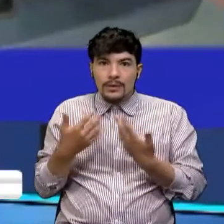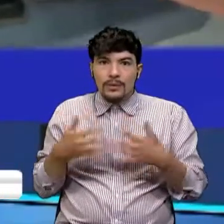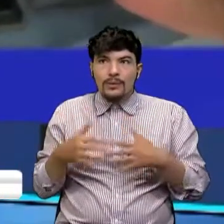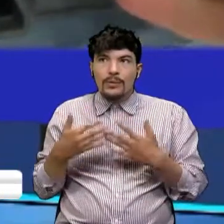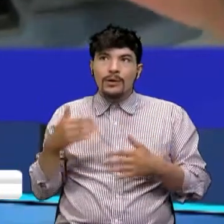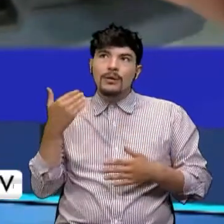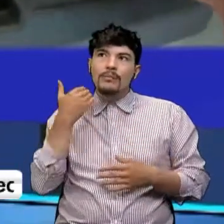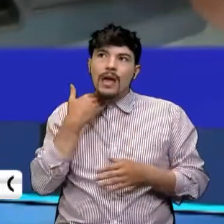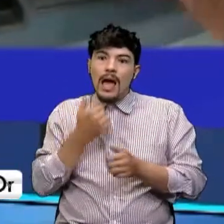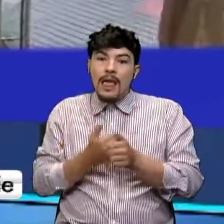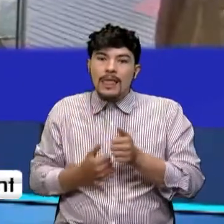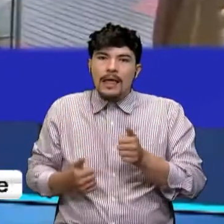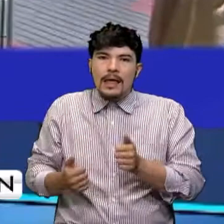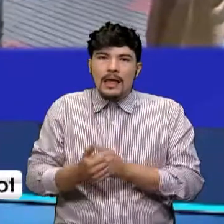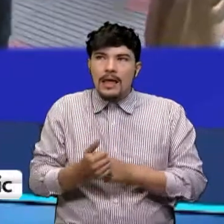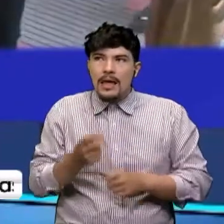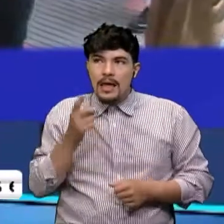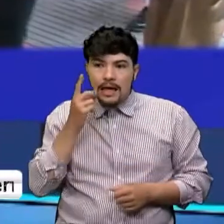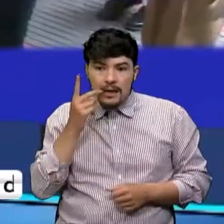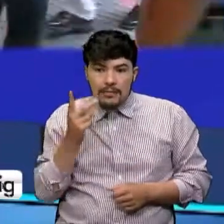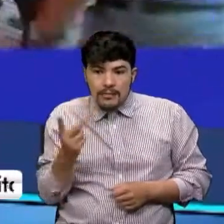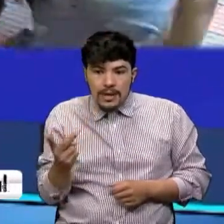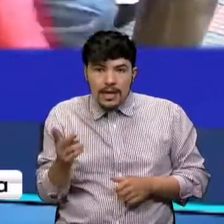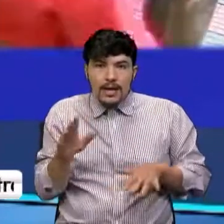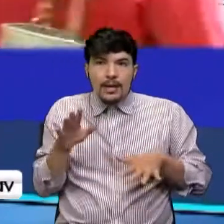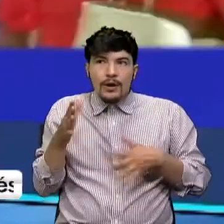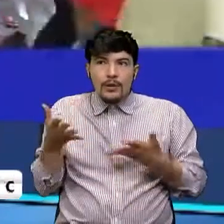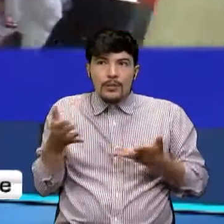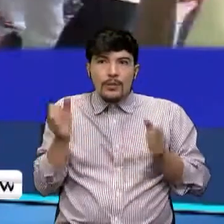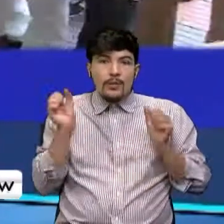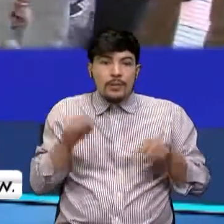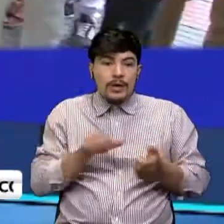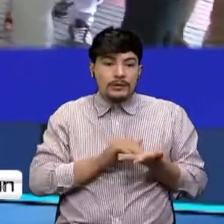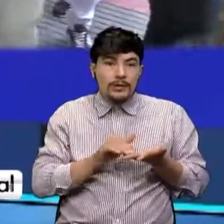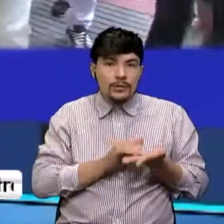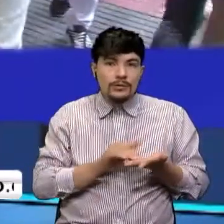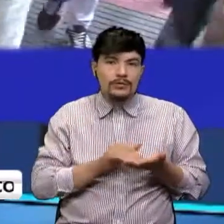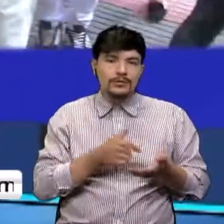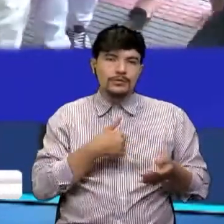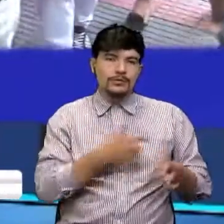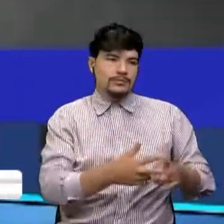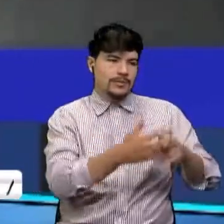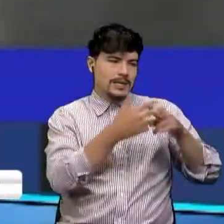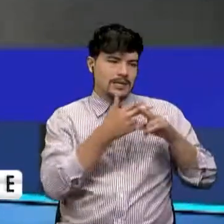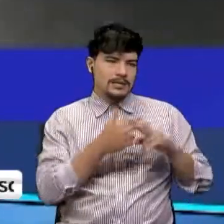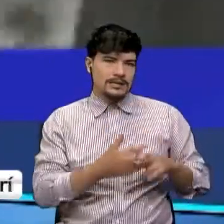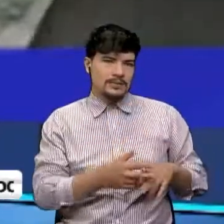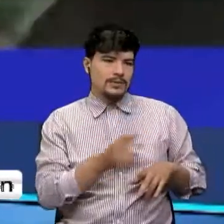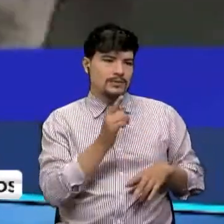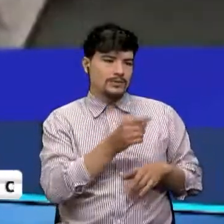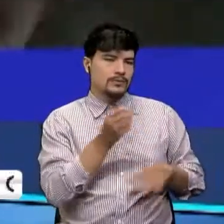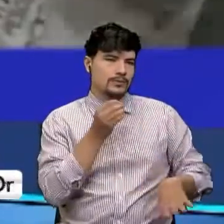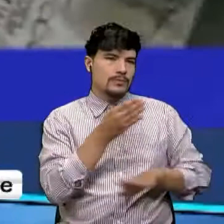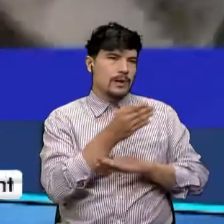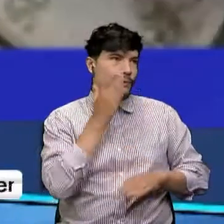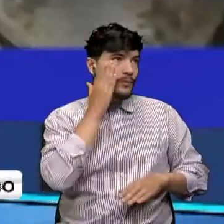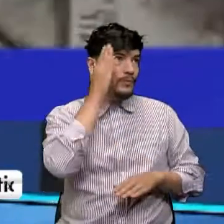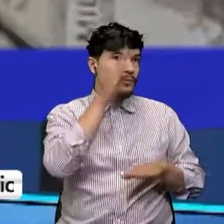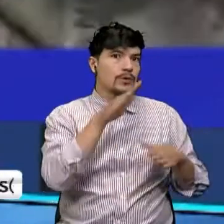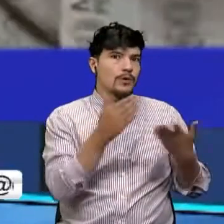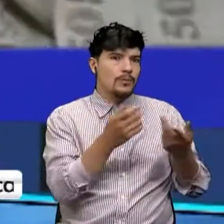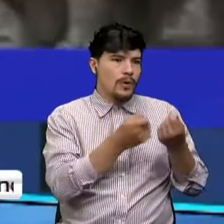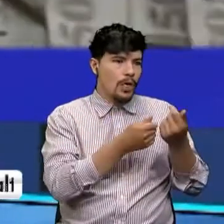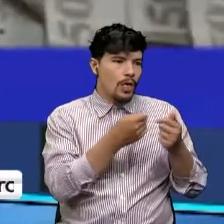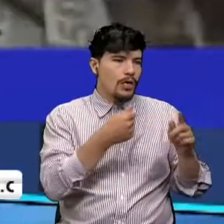delantera y él ve que la posibilidad de diferir el problema es conseguir un crédito a futuro que le permita mediante un número